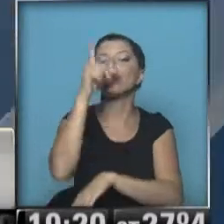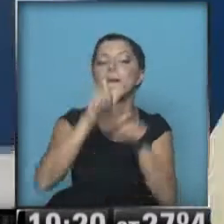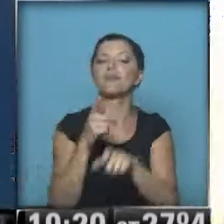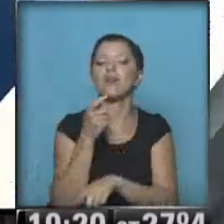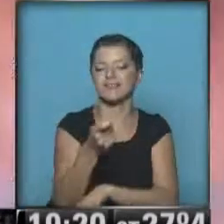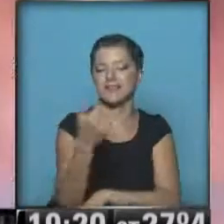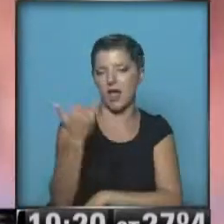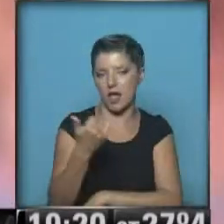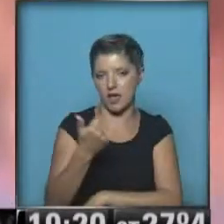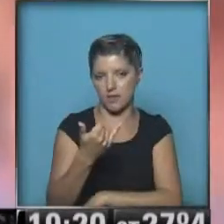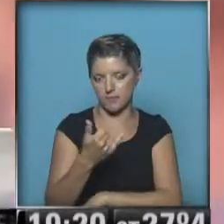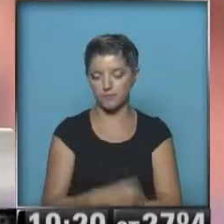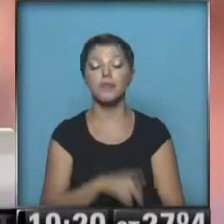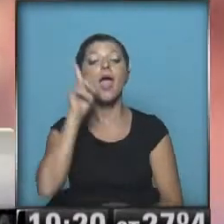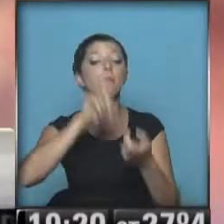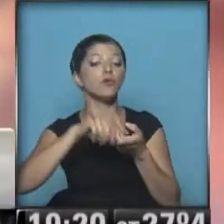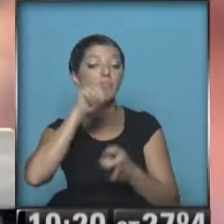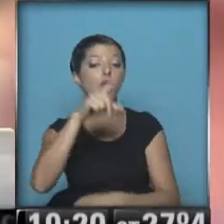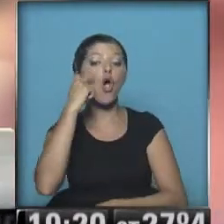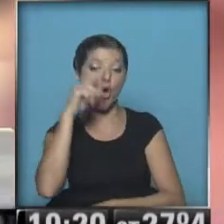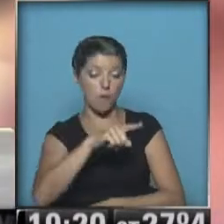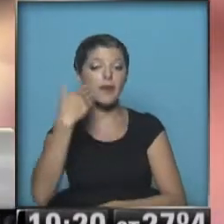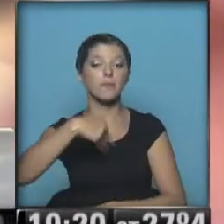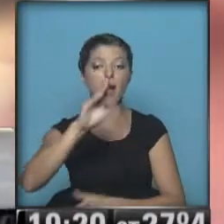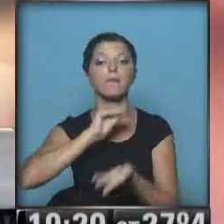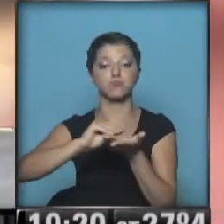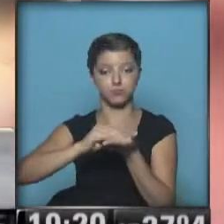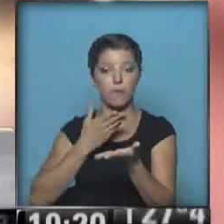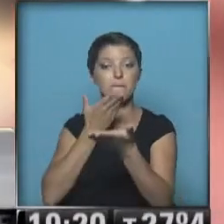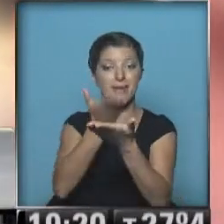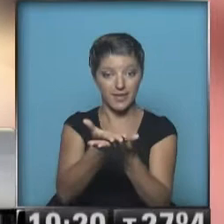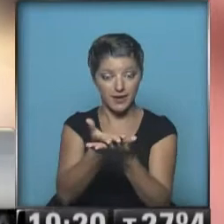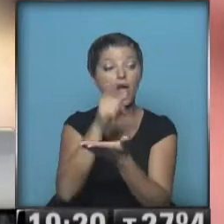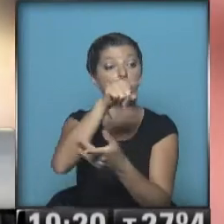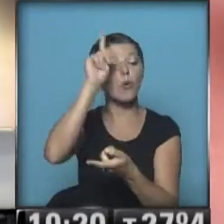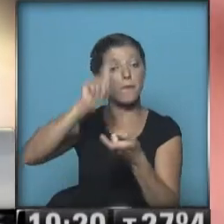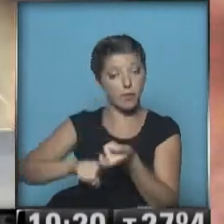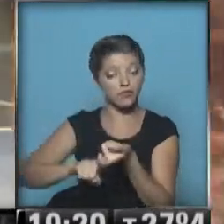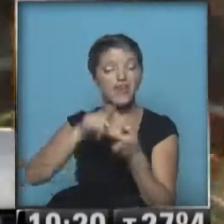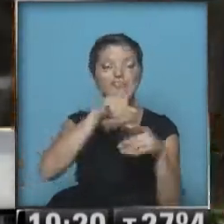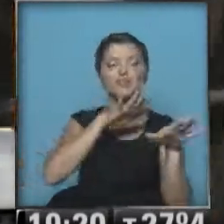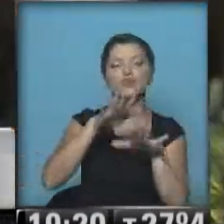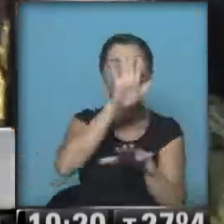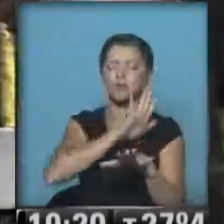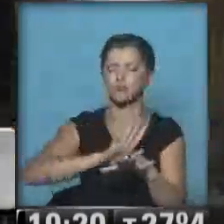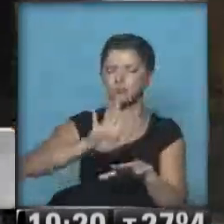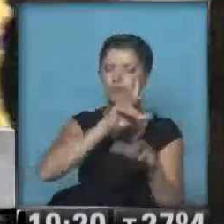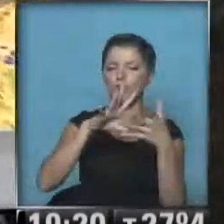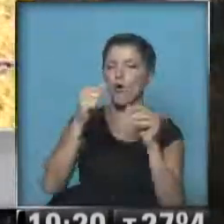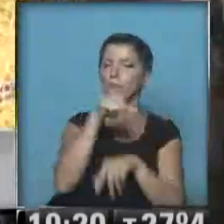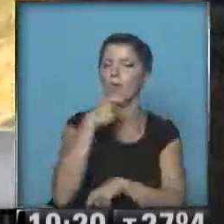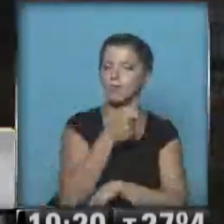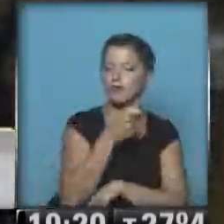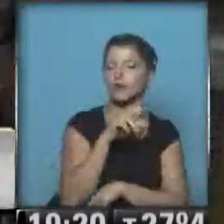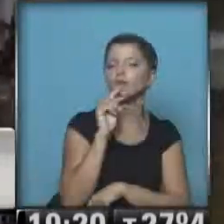Bru. La esposa de Benedict será querellante. La mujer del financista muerto en confusas circunstancias fue